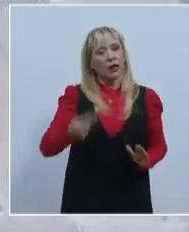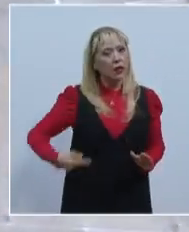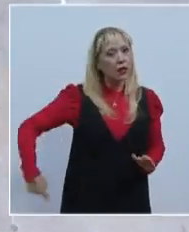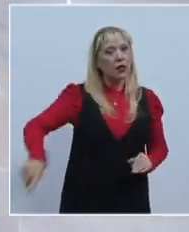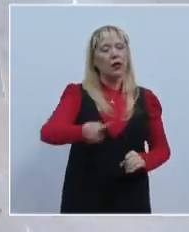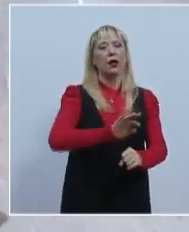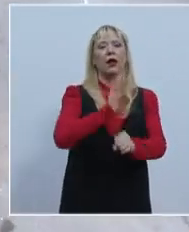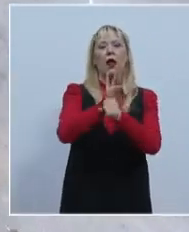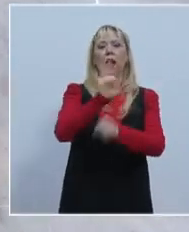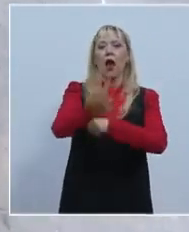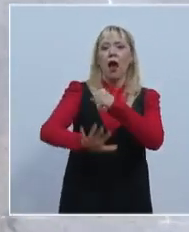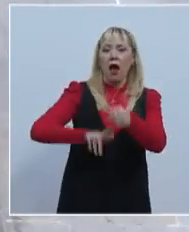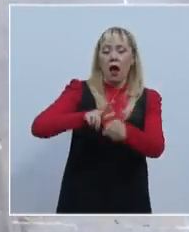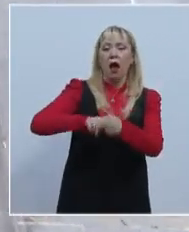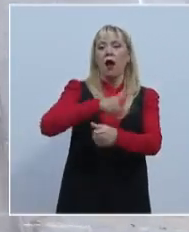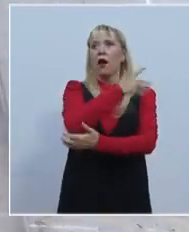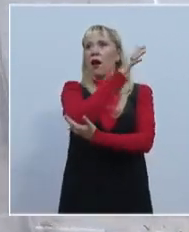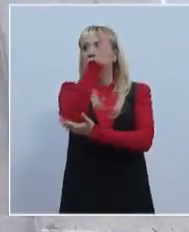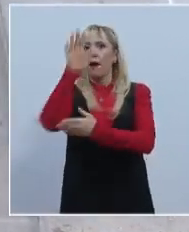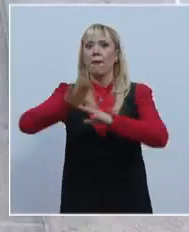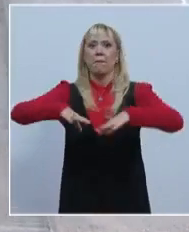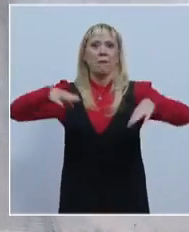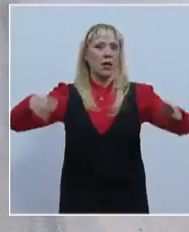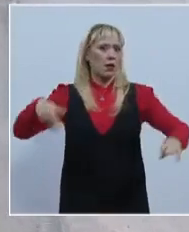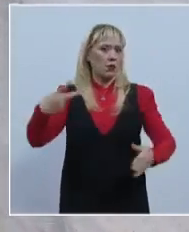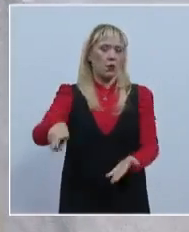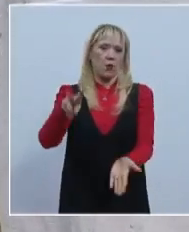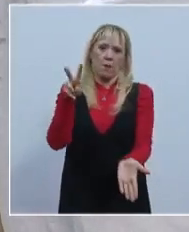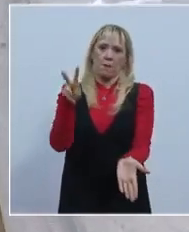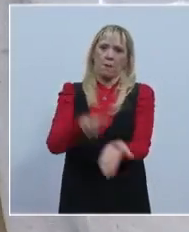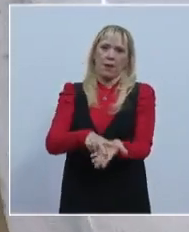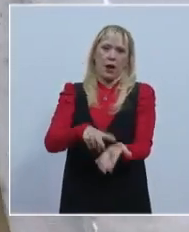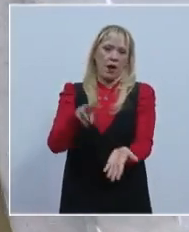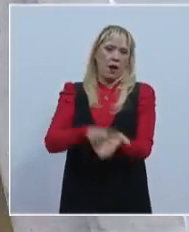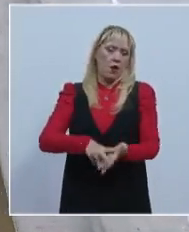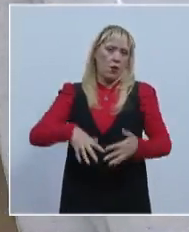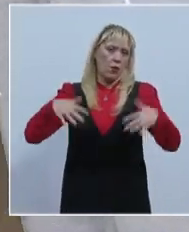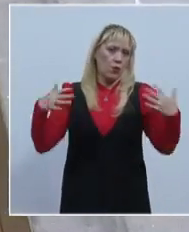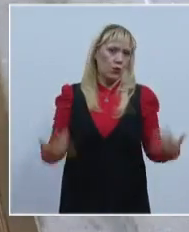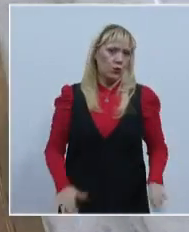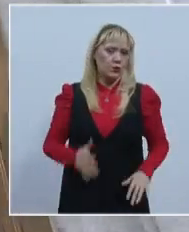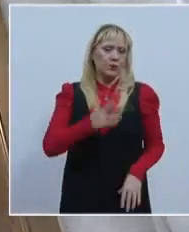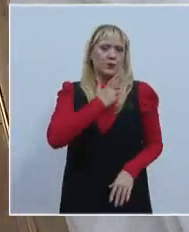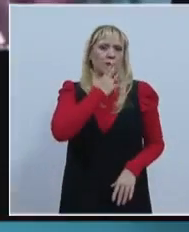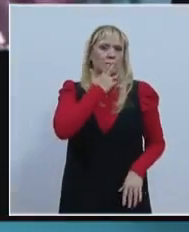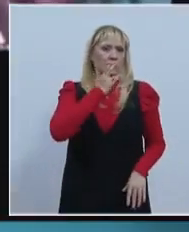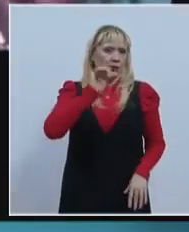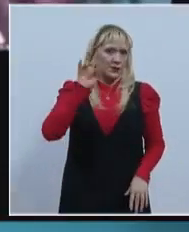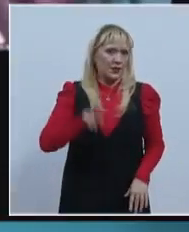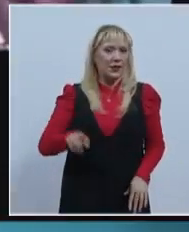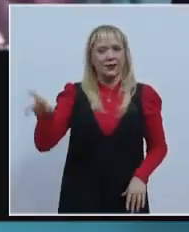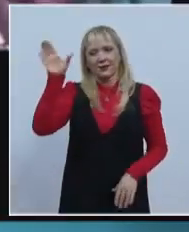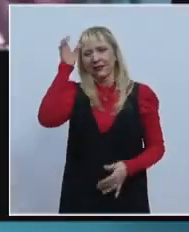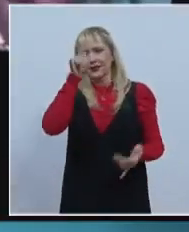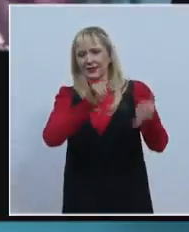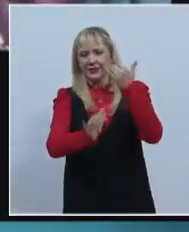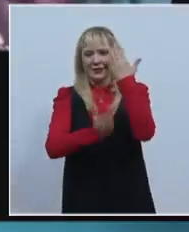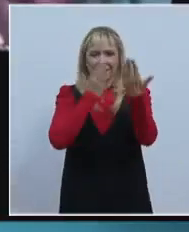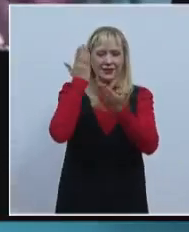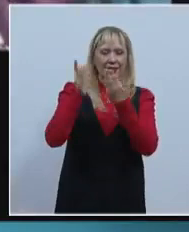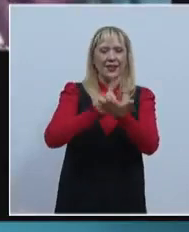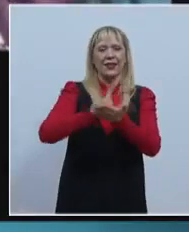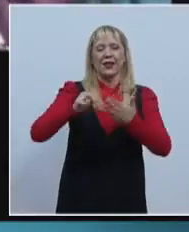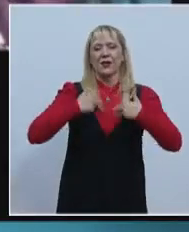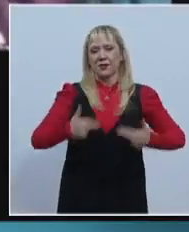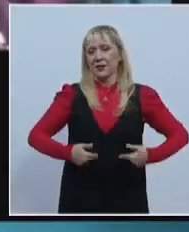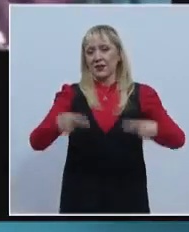la naturaleza por su valor intrínseco. Así lo aseguró la titular de la Unidad General de Conocimiento Científico y Derechos Humanos